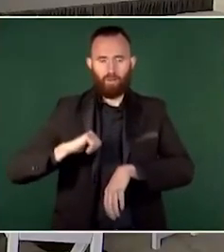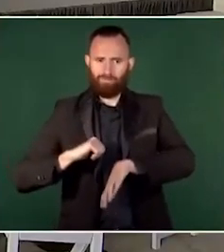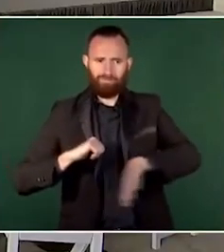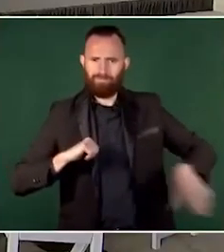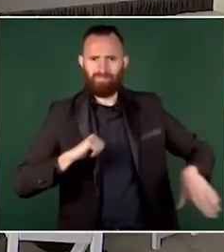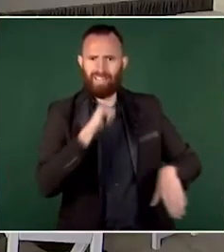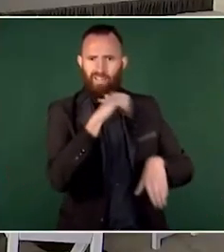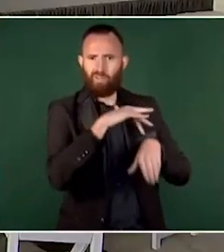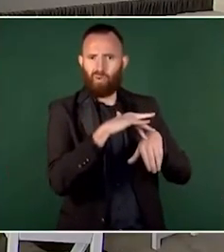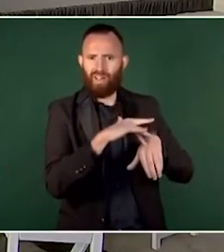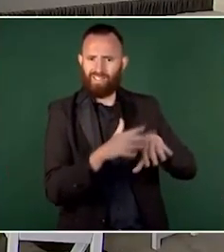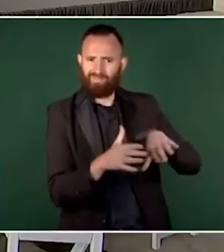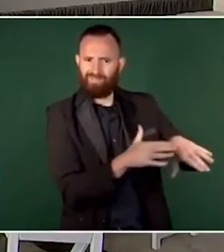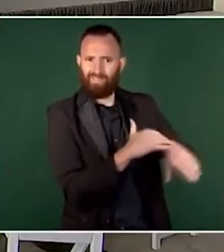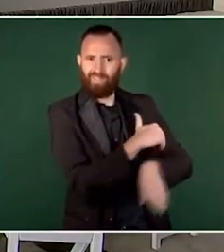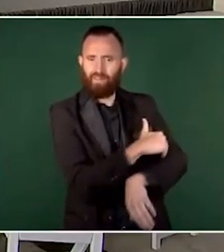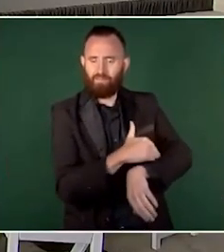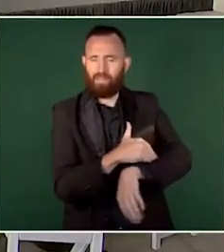Y máxime,